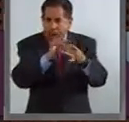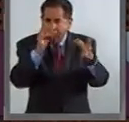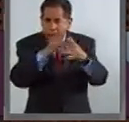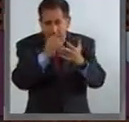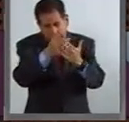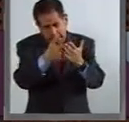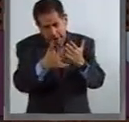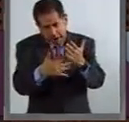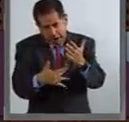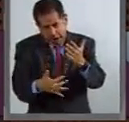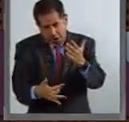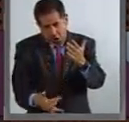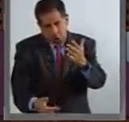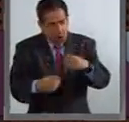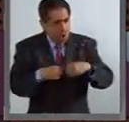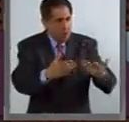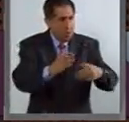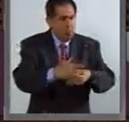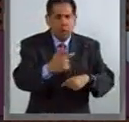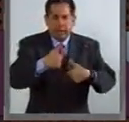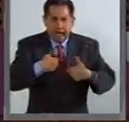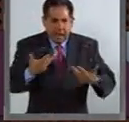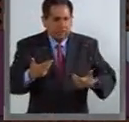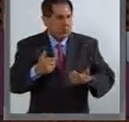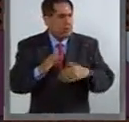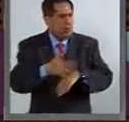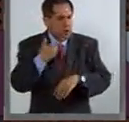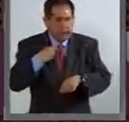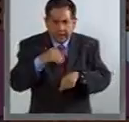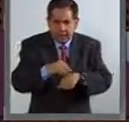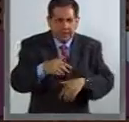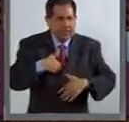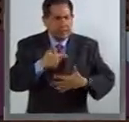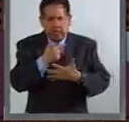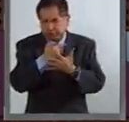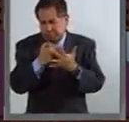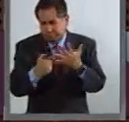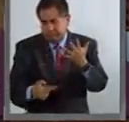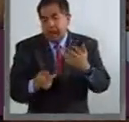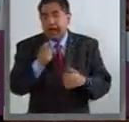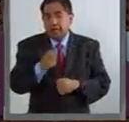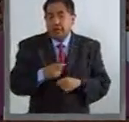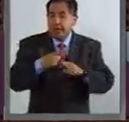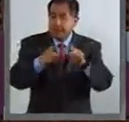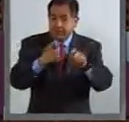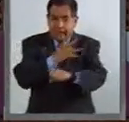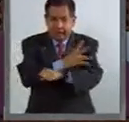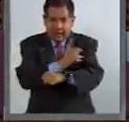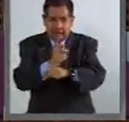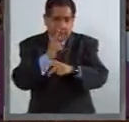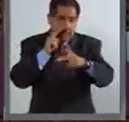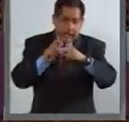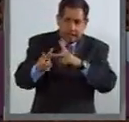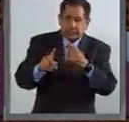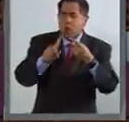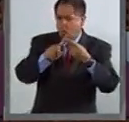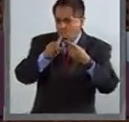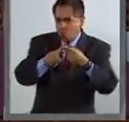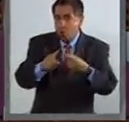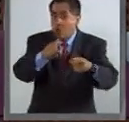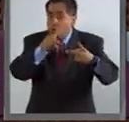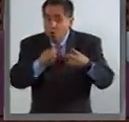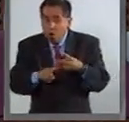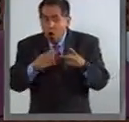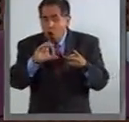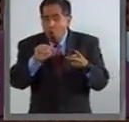nuestras acciones, nuestro comportamiento. Eso es rendir cuentas. Transparencia es un elemento fundamental, pero no suficiente. Entonces,